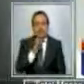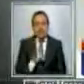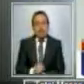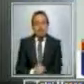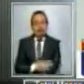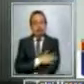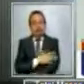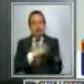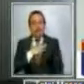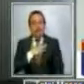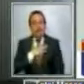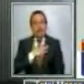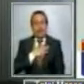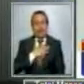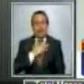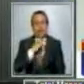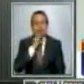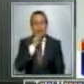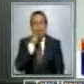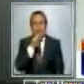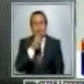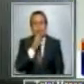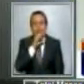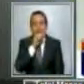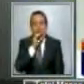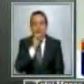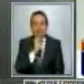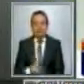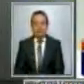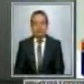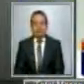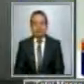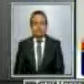vista comienzan las lágrimas en sus